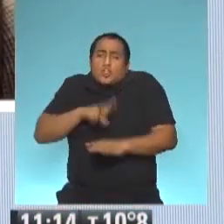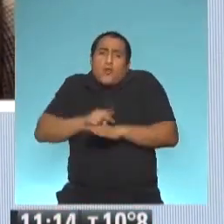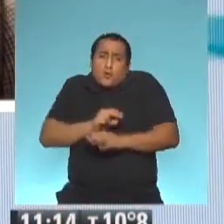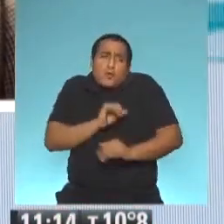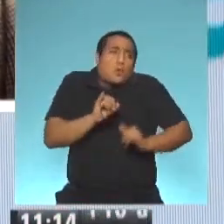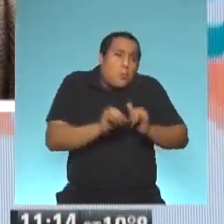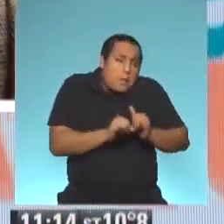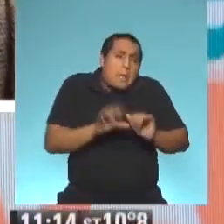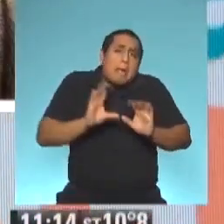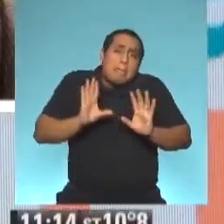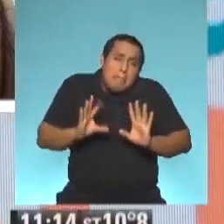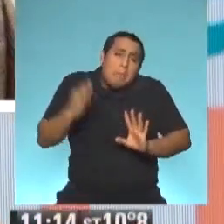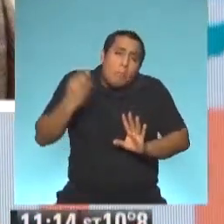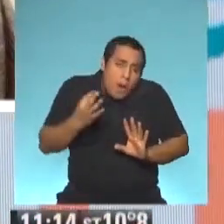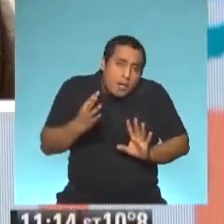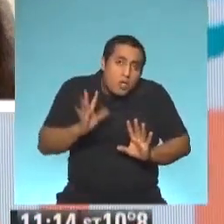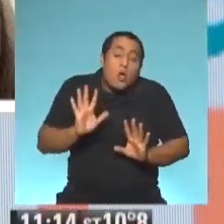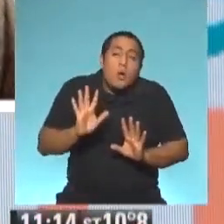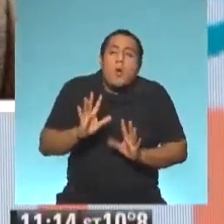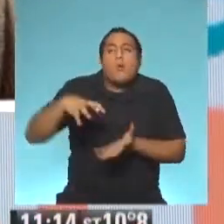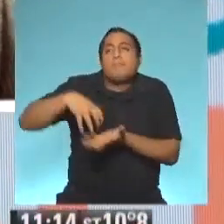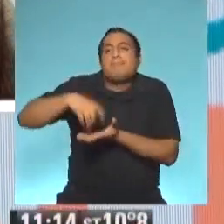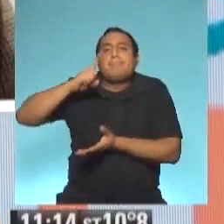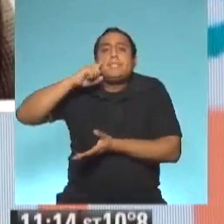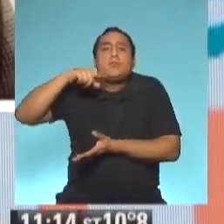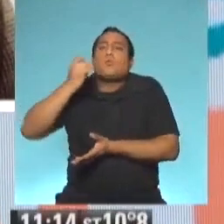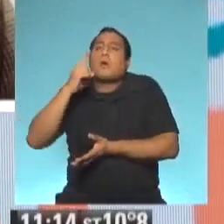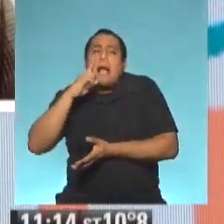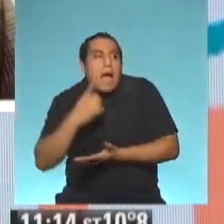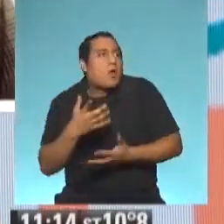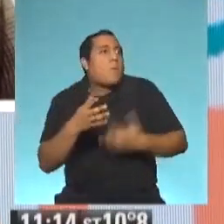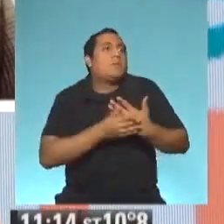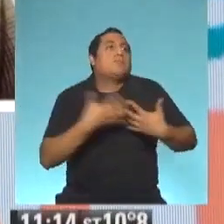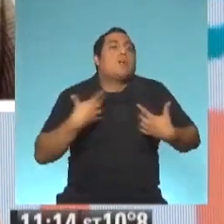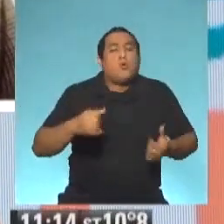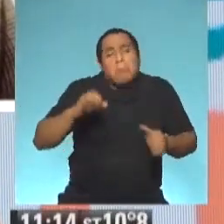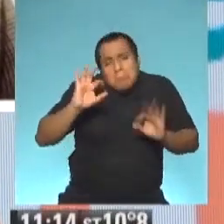mismos, o desde el INCUCAI o desde el Ministerio de Salud.